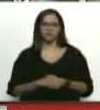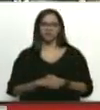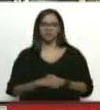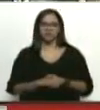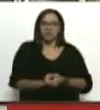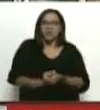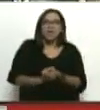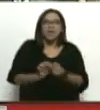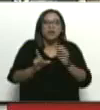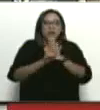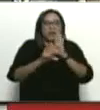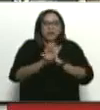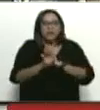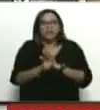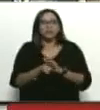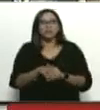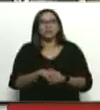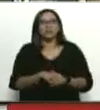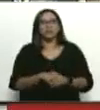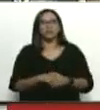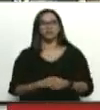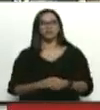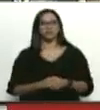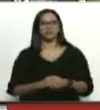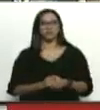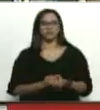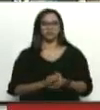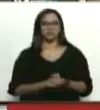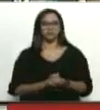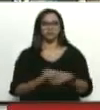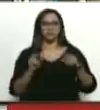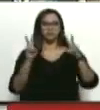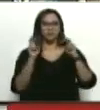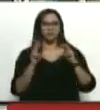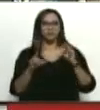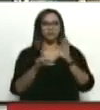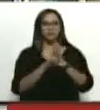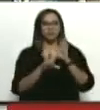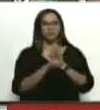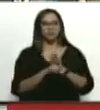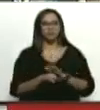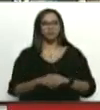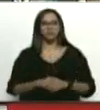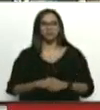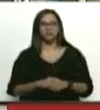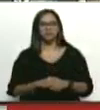las leyes. Pásame eso ahí. Vamos a revisar las leyes.